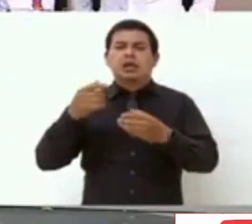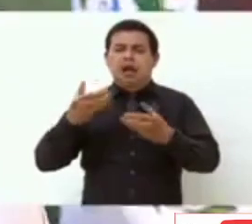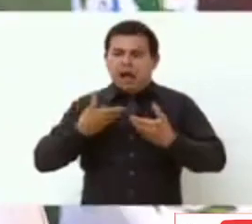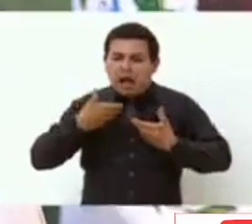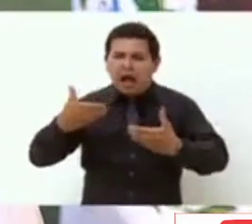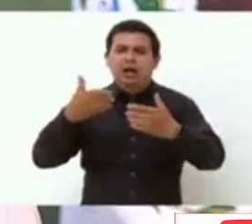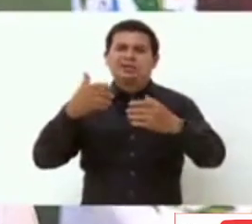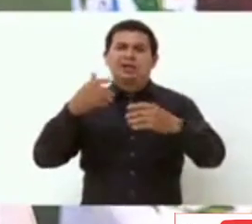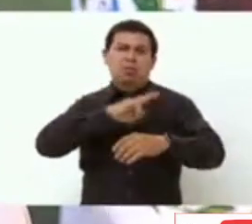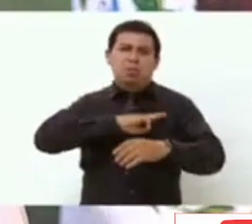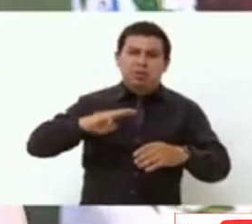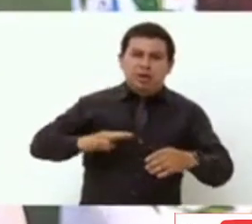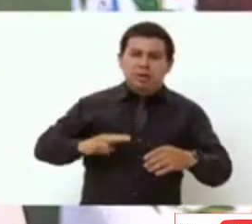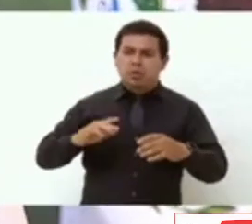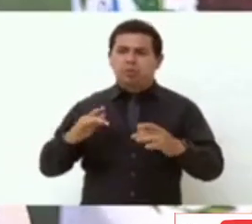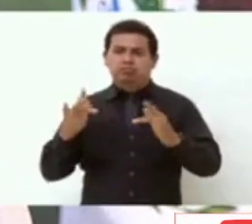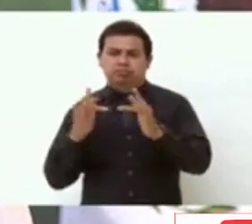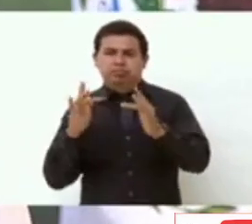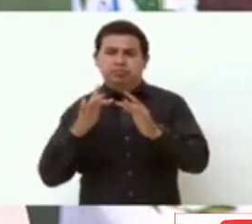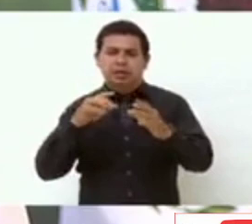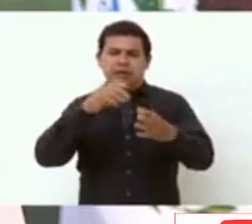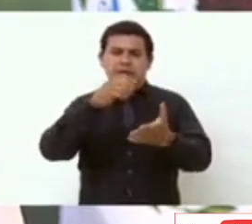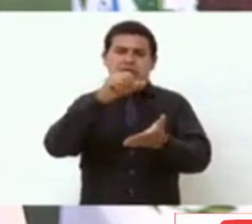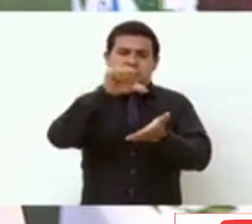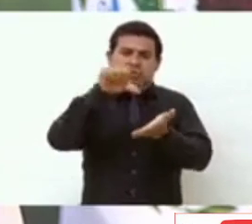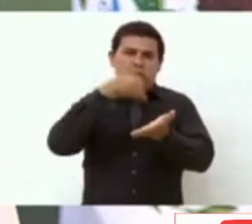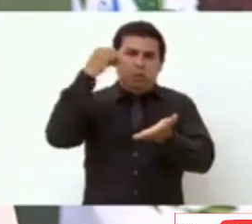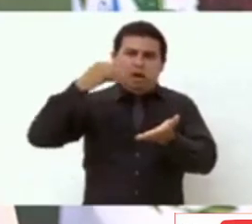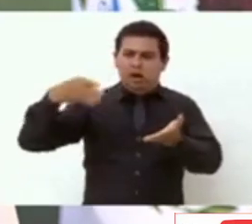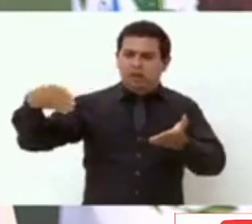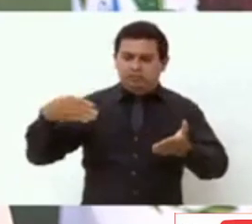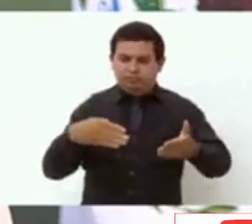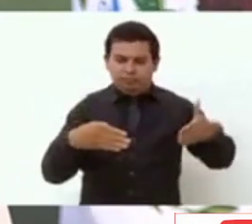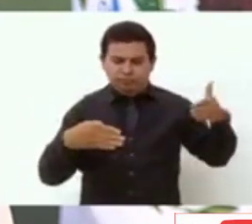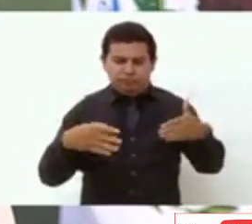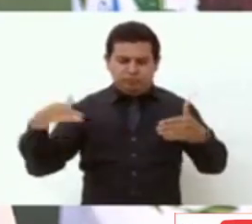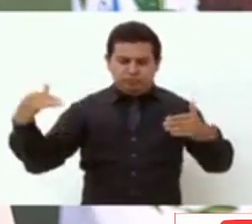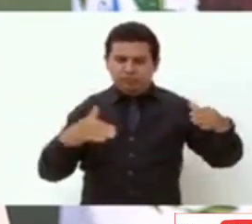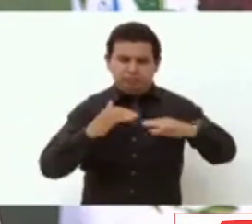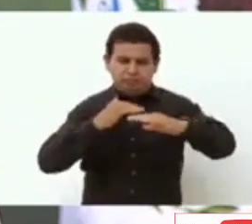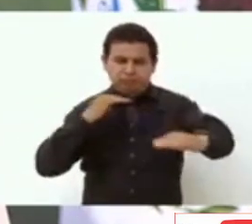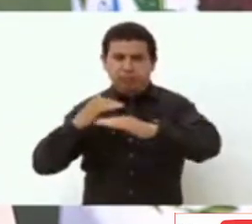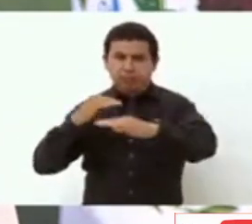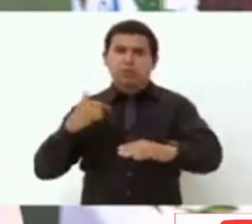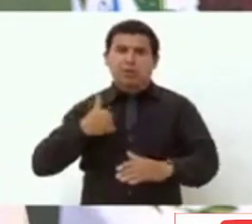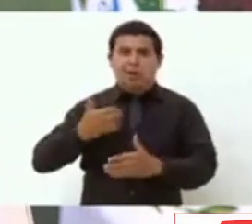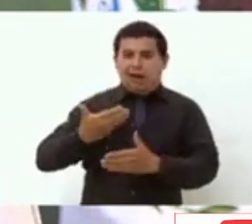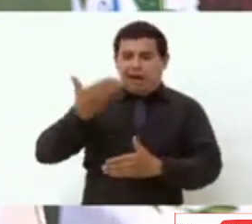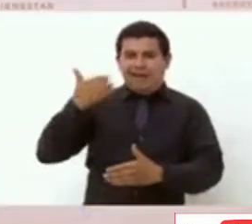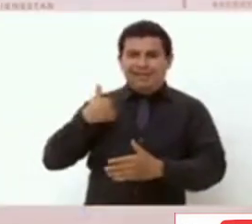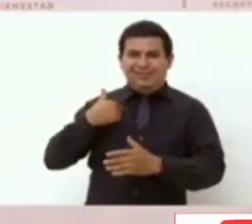cabeceras municipales del Estado. El compromiso que hemos hecho y vamos a